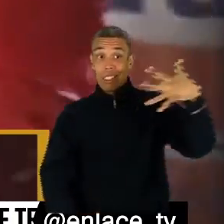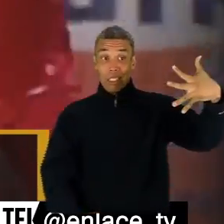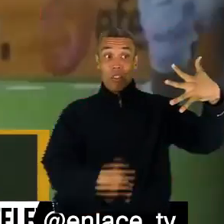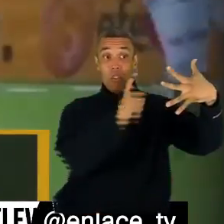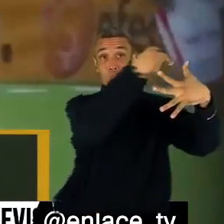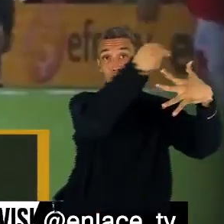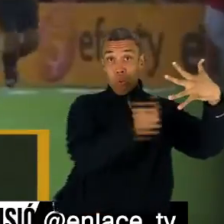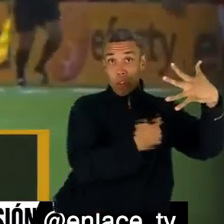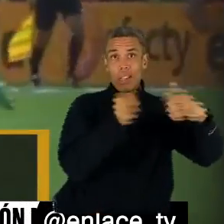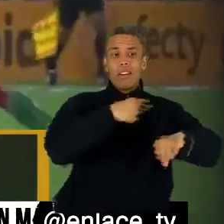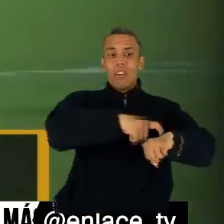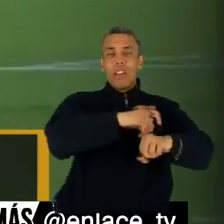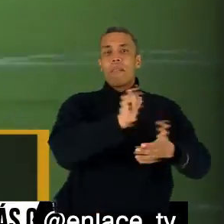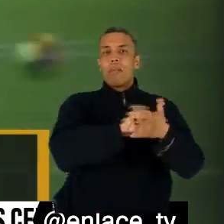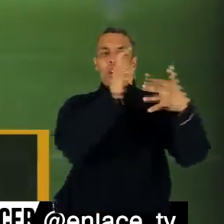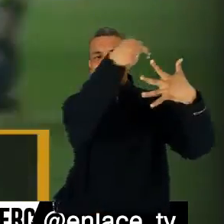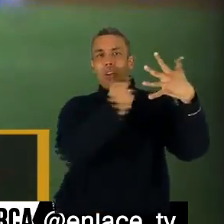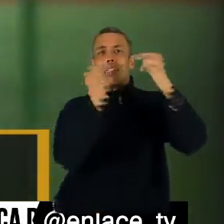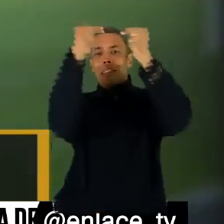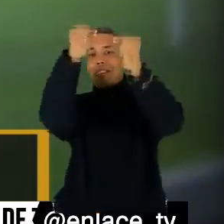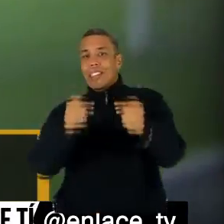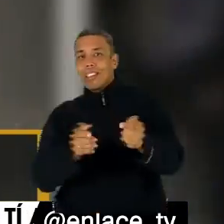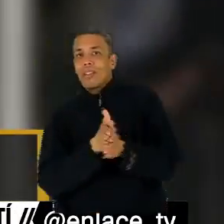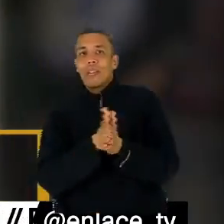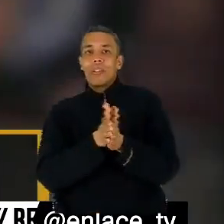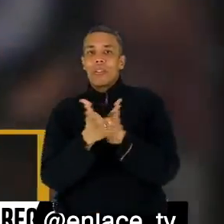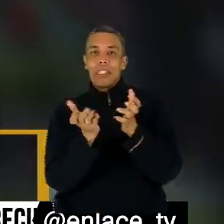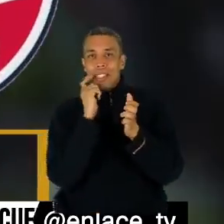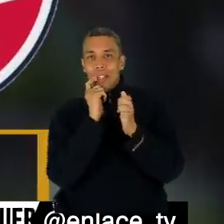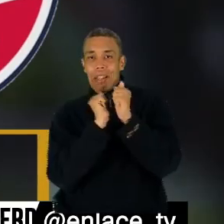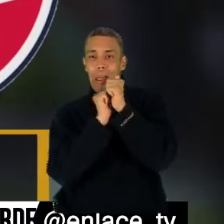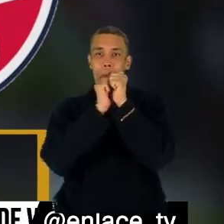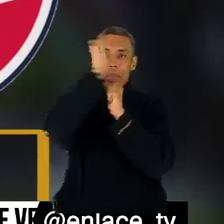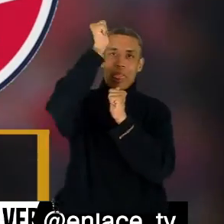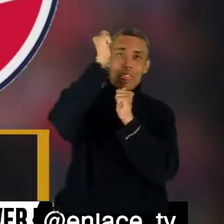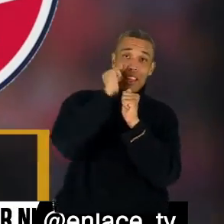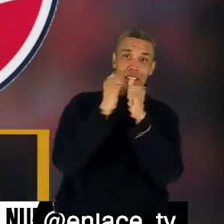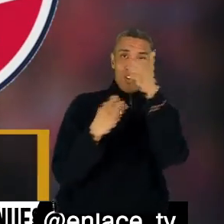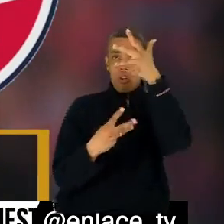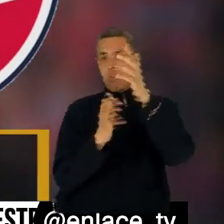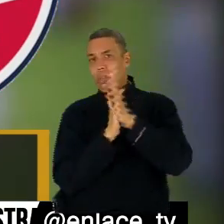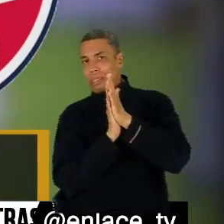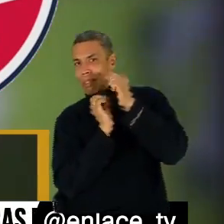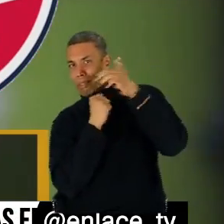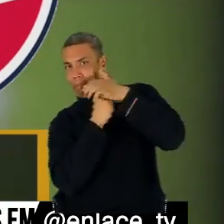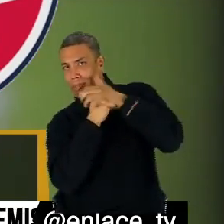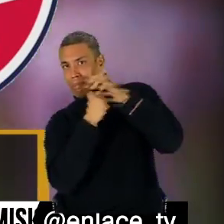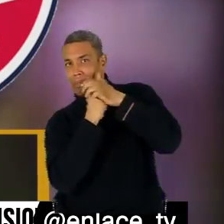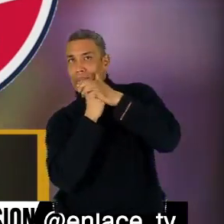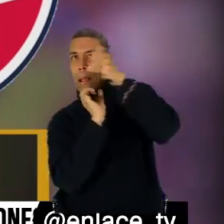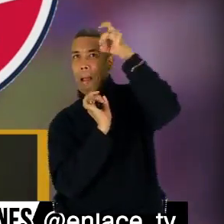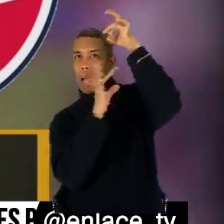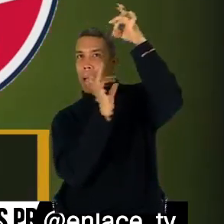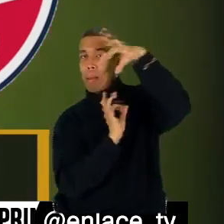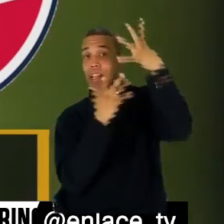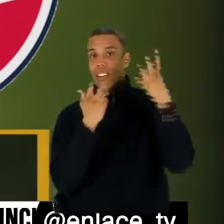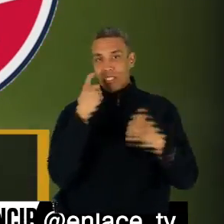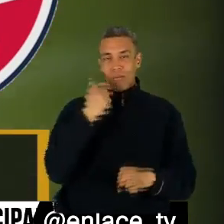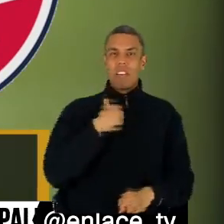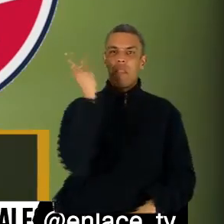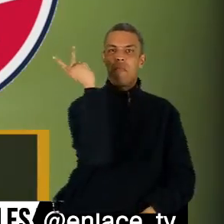3 equipos peleando por un cupo a la clasificación de los play-offs del campeonato. El viernes 27 de mayo la jornada se abre con Alianza Petrolera